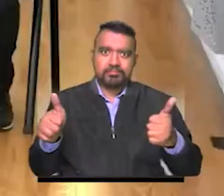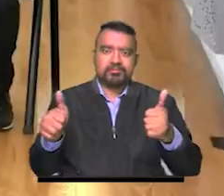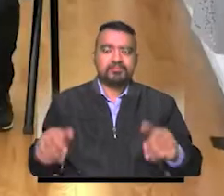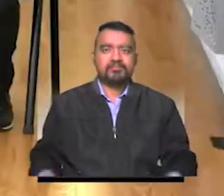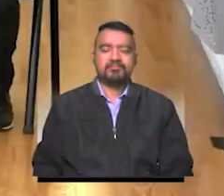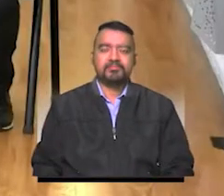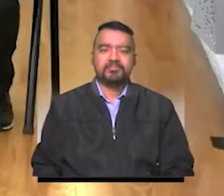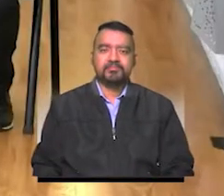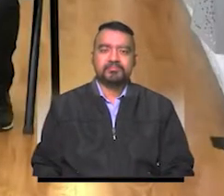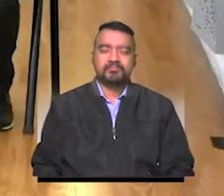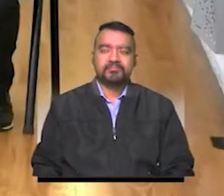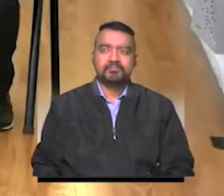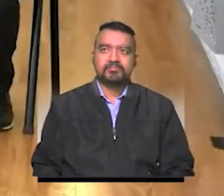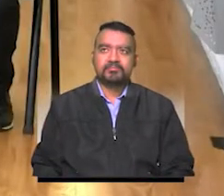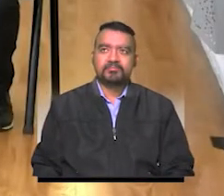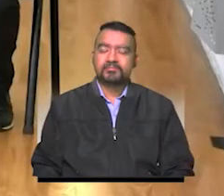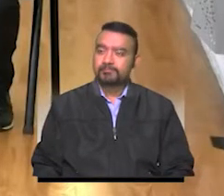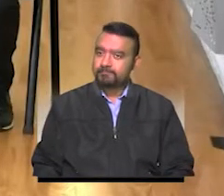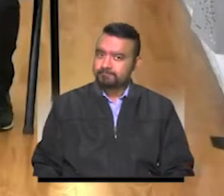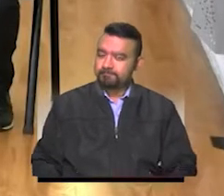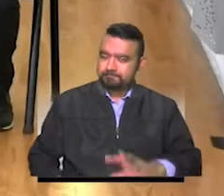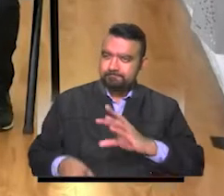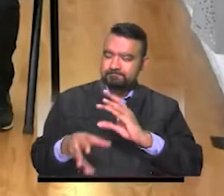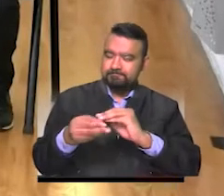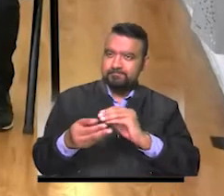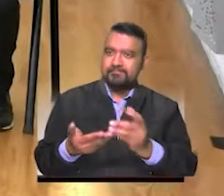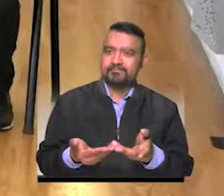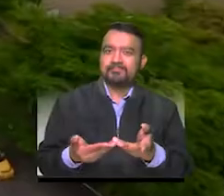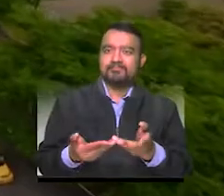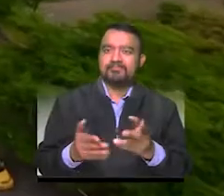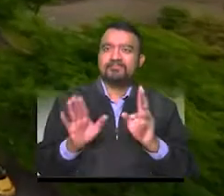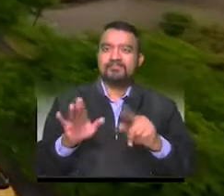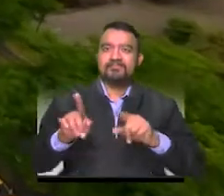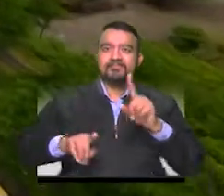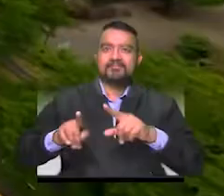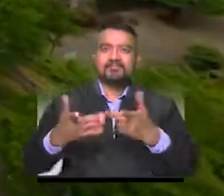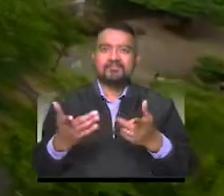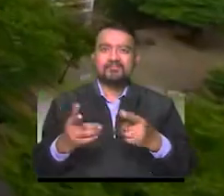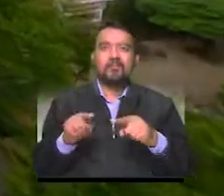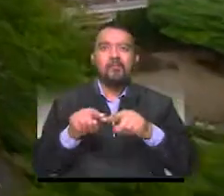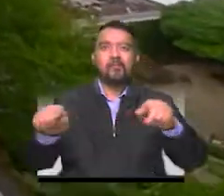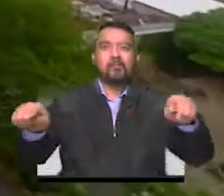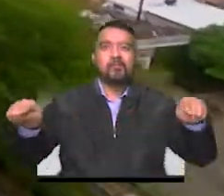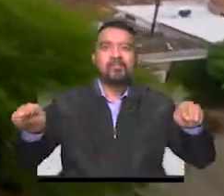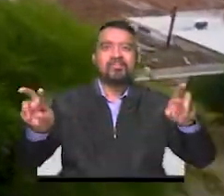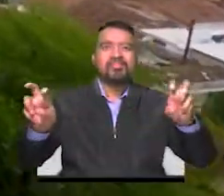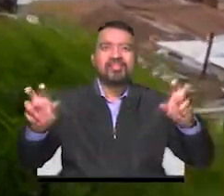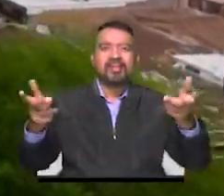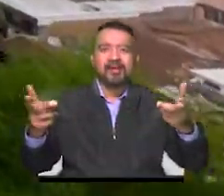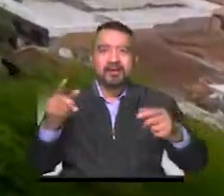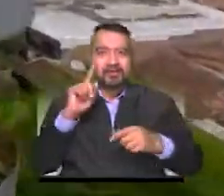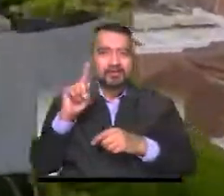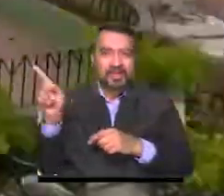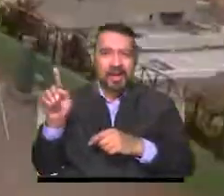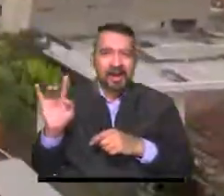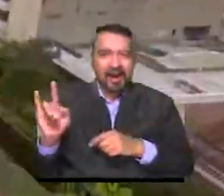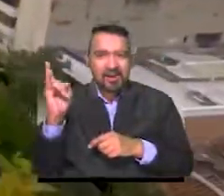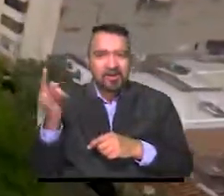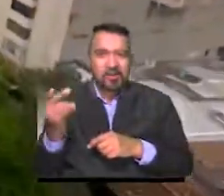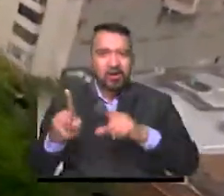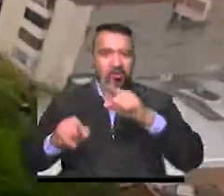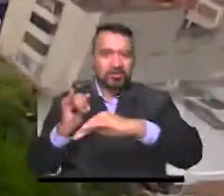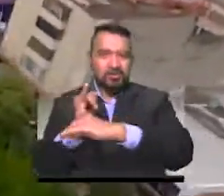mencionar. Adicional a eso, Diana, gerente, es el tema de los microclimas que generan estos elementos de protección en